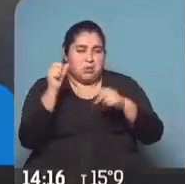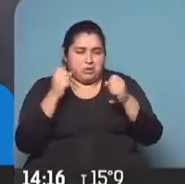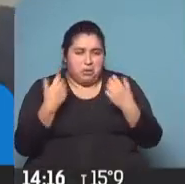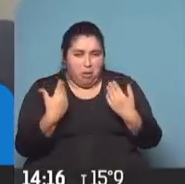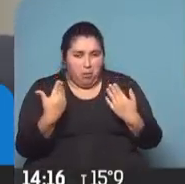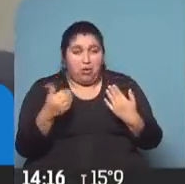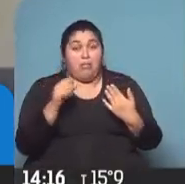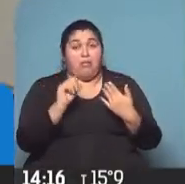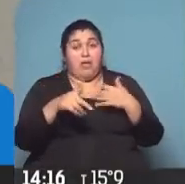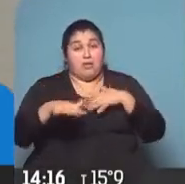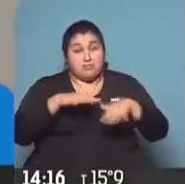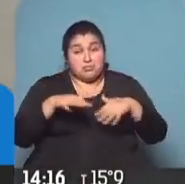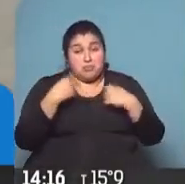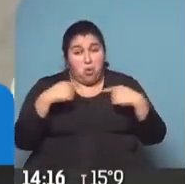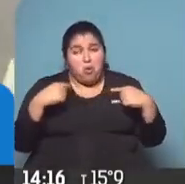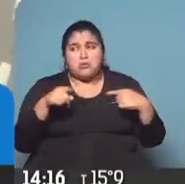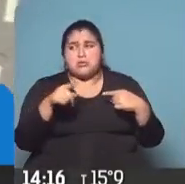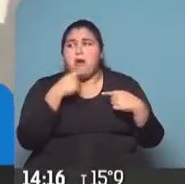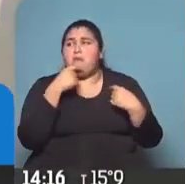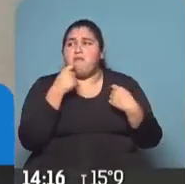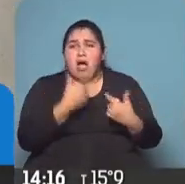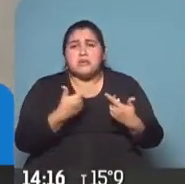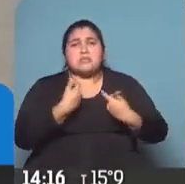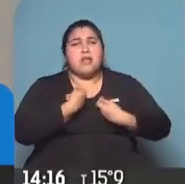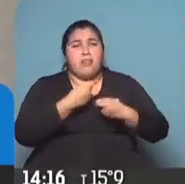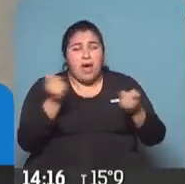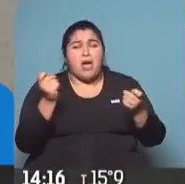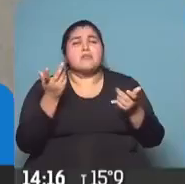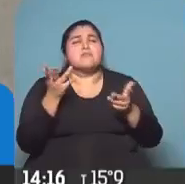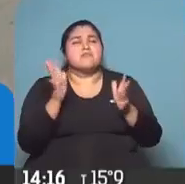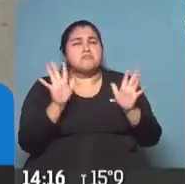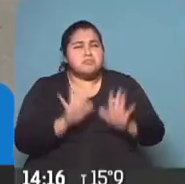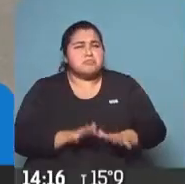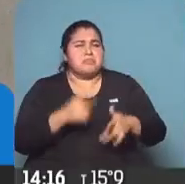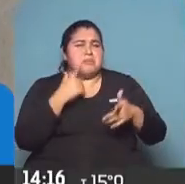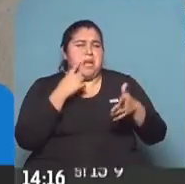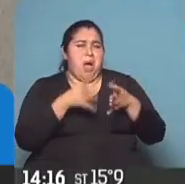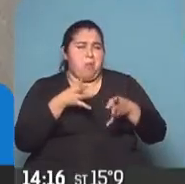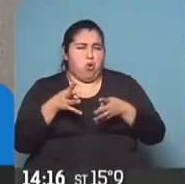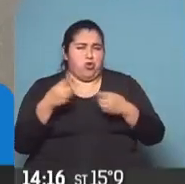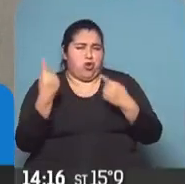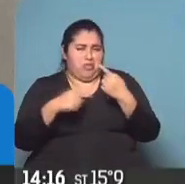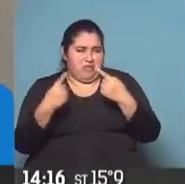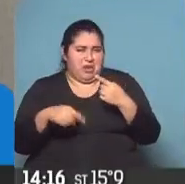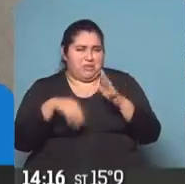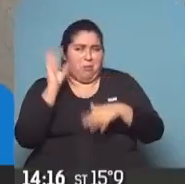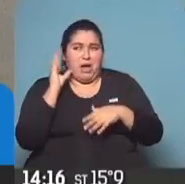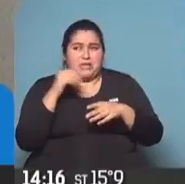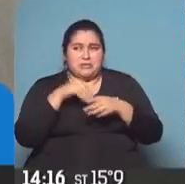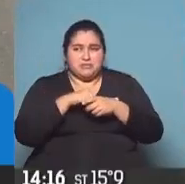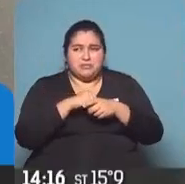genial la comida la dotación de automotores de nuestro ejército